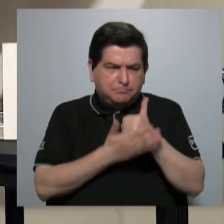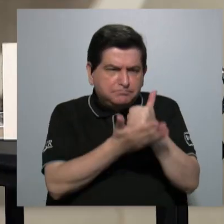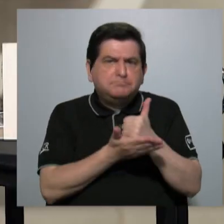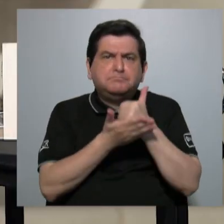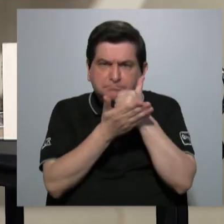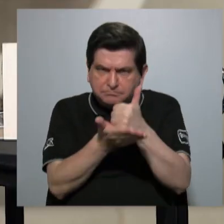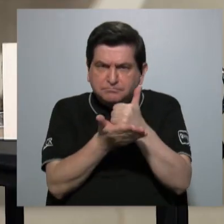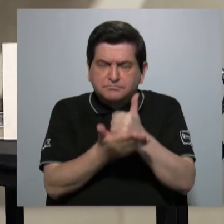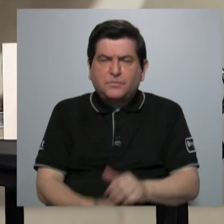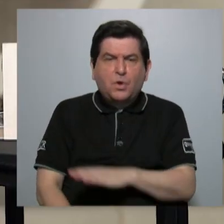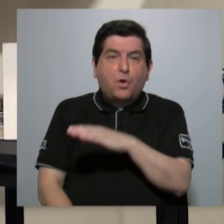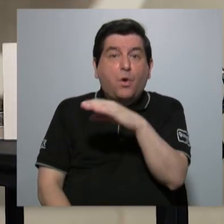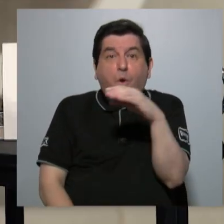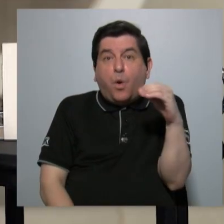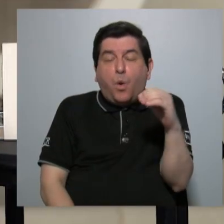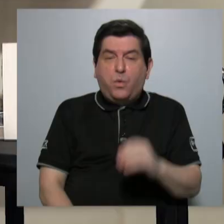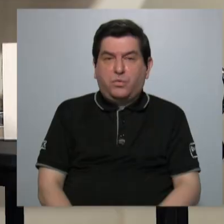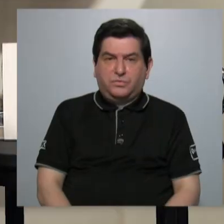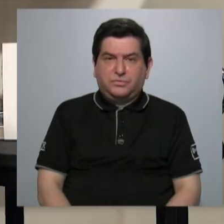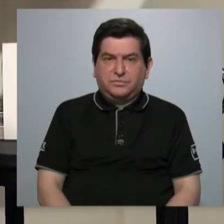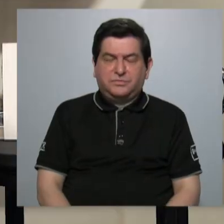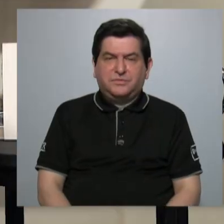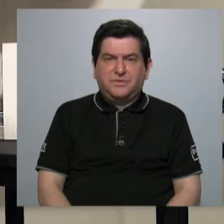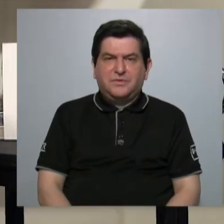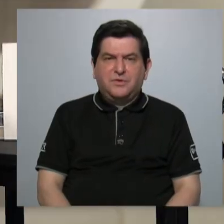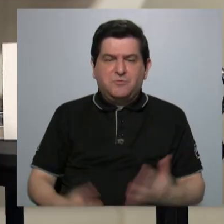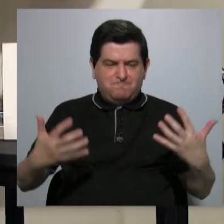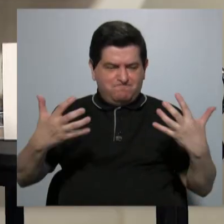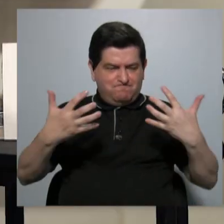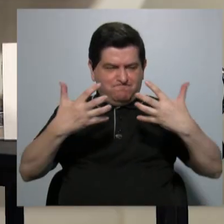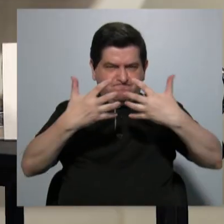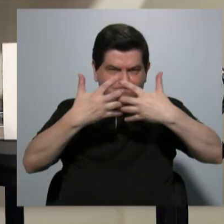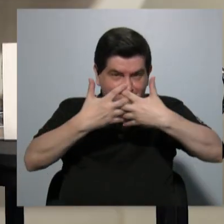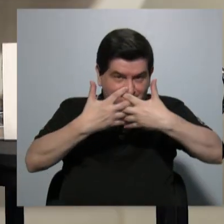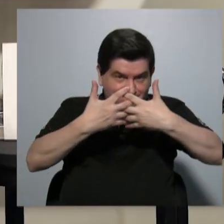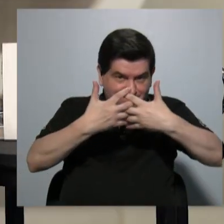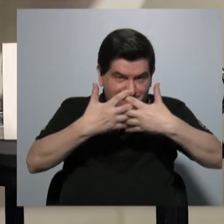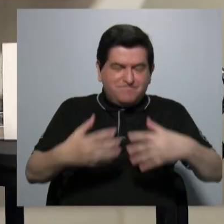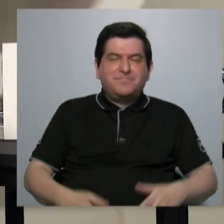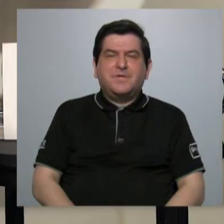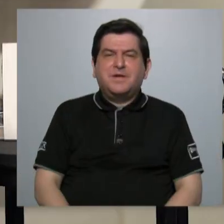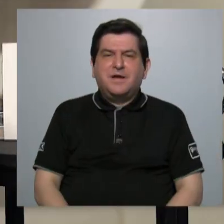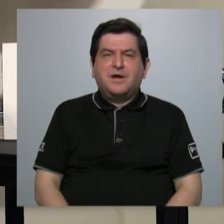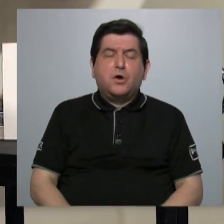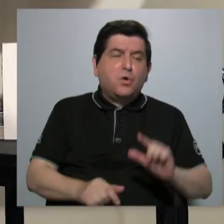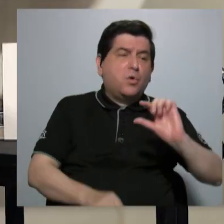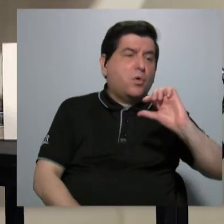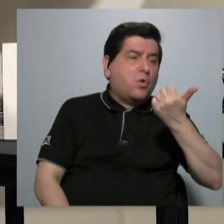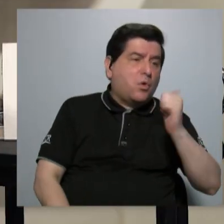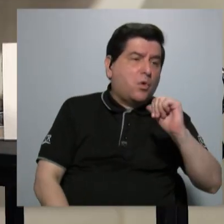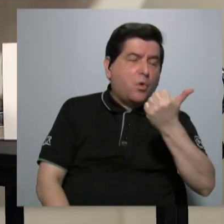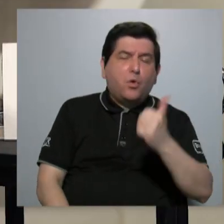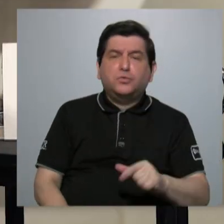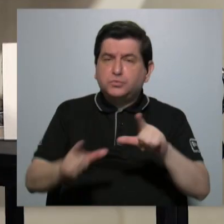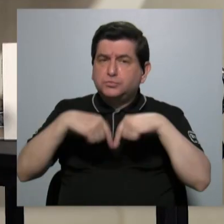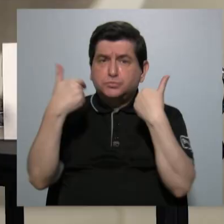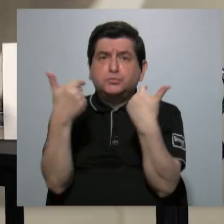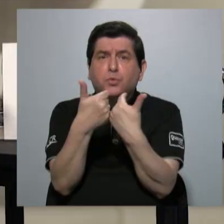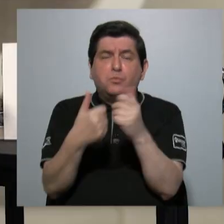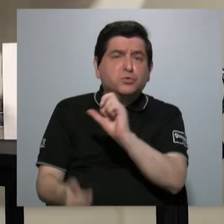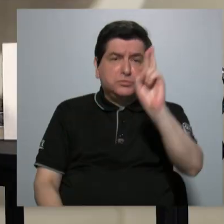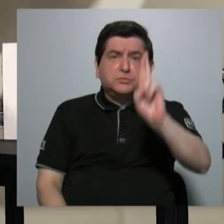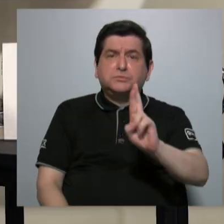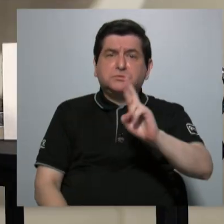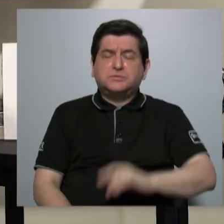colaborar también o a hacer una fusión, una síntesis con los otros grupos que hay en